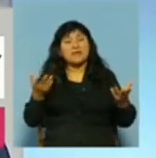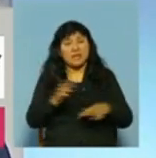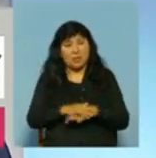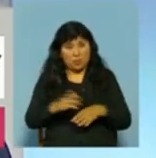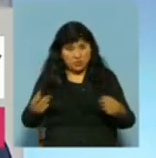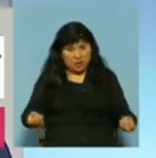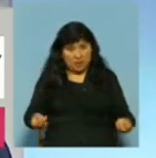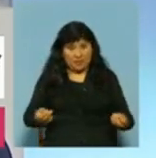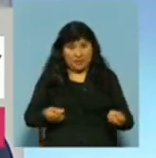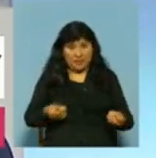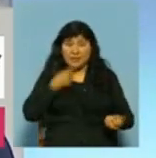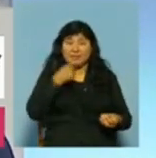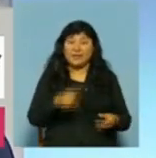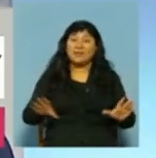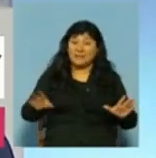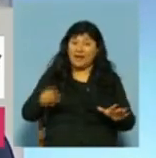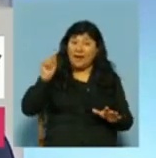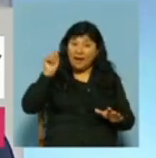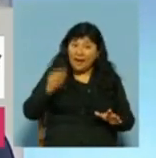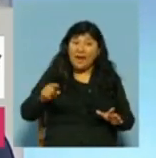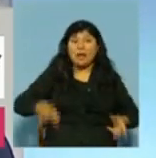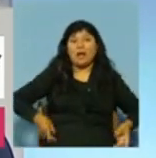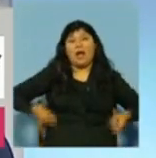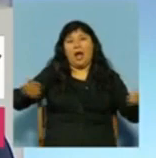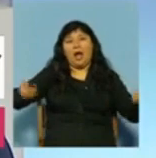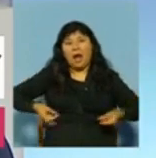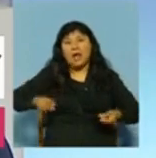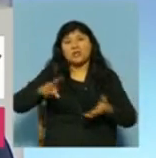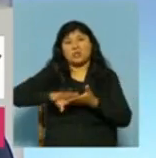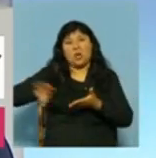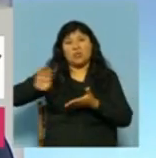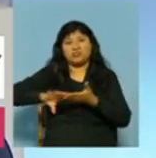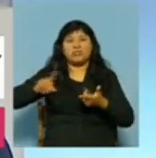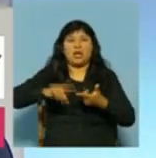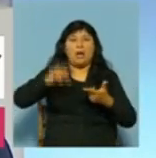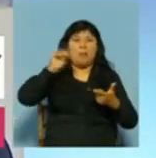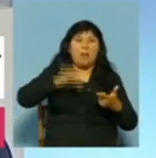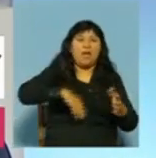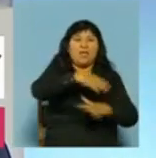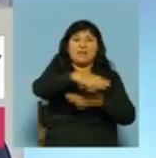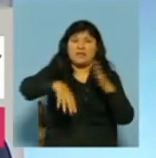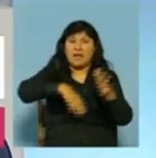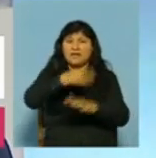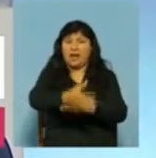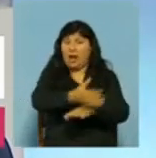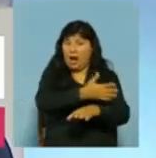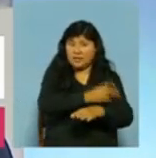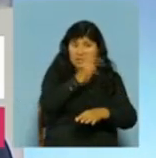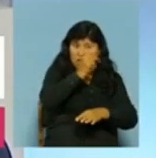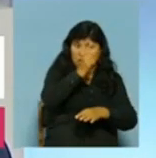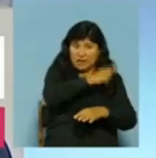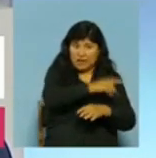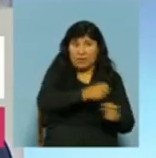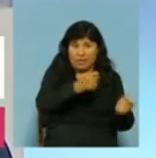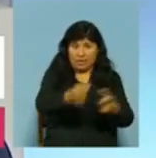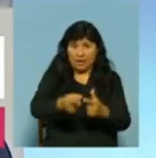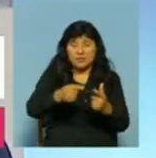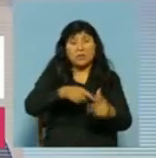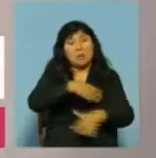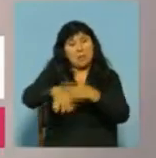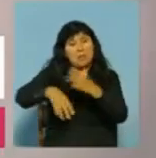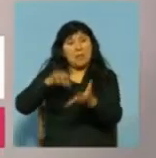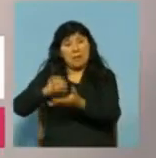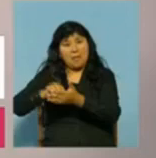nivel de gasto público con el mismo nivel de con el mismo nivel de endeudamiento